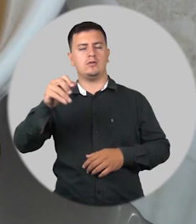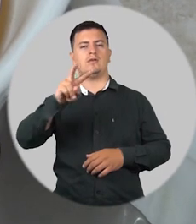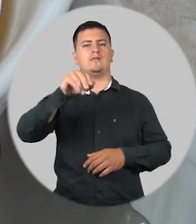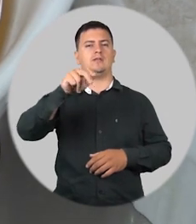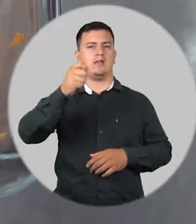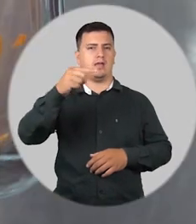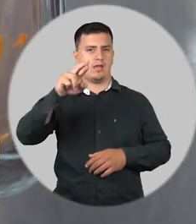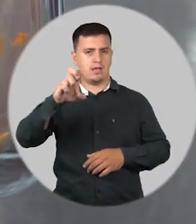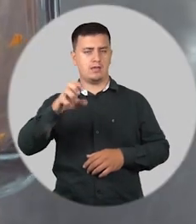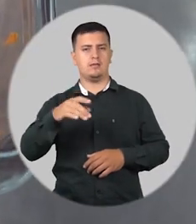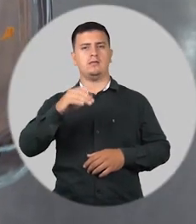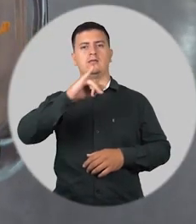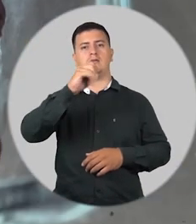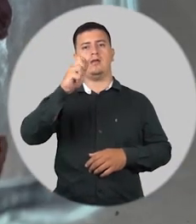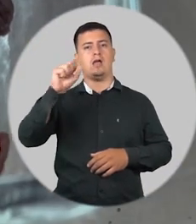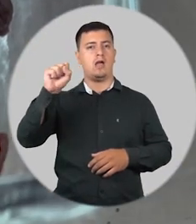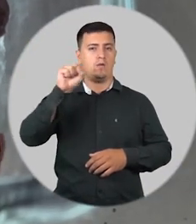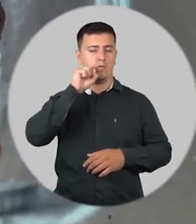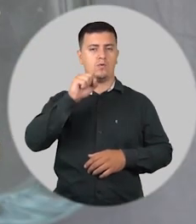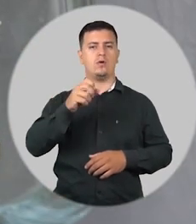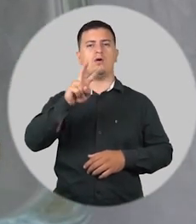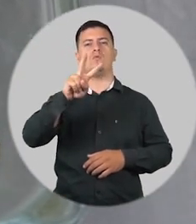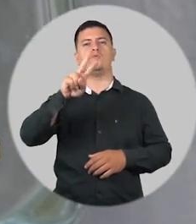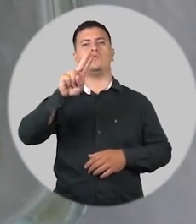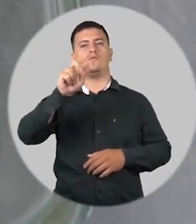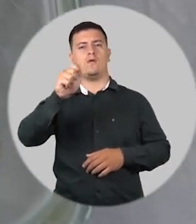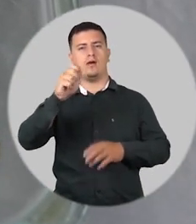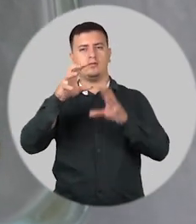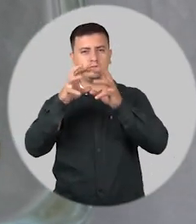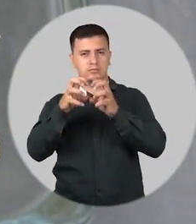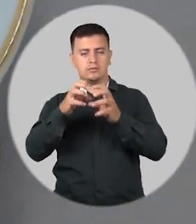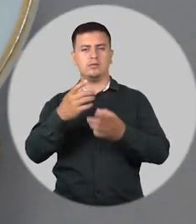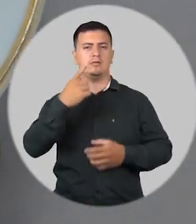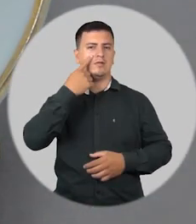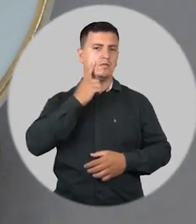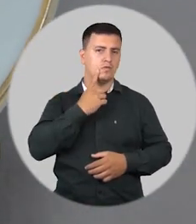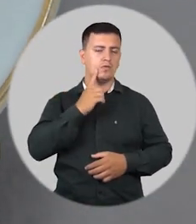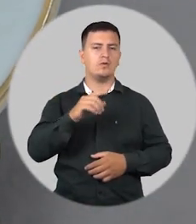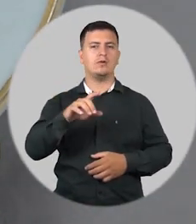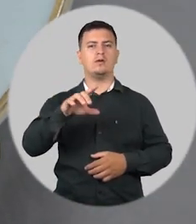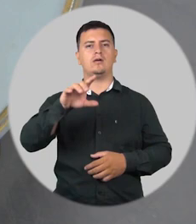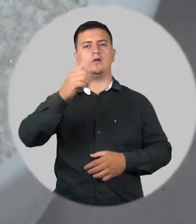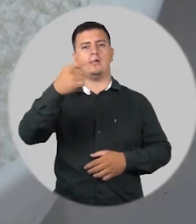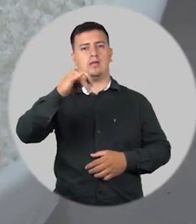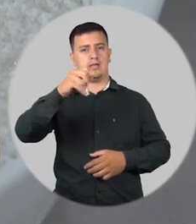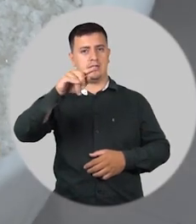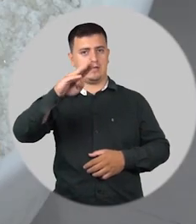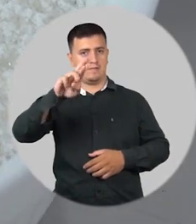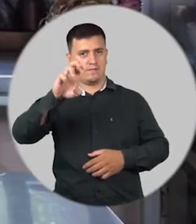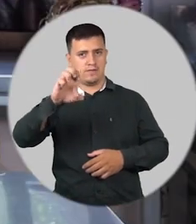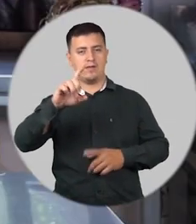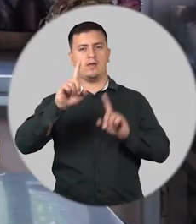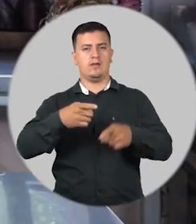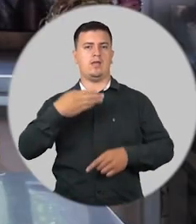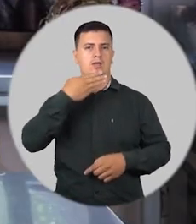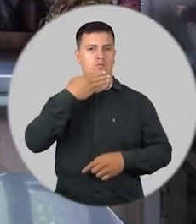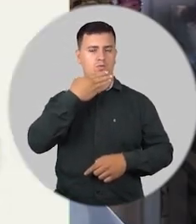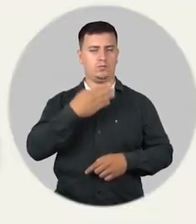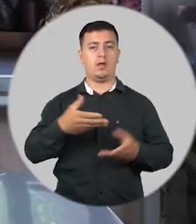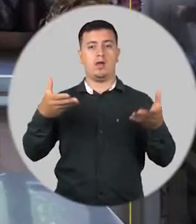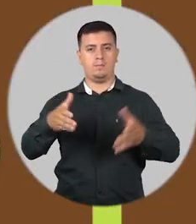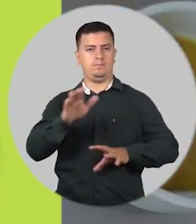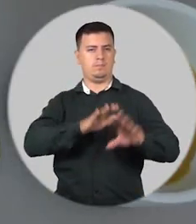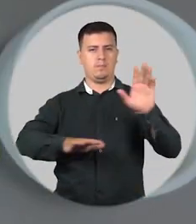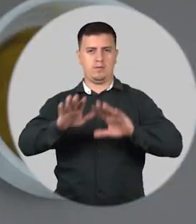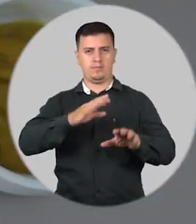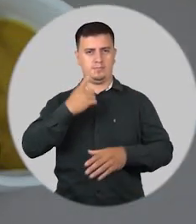vinagre, zanahoria, uvas pasas, cebolla, jengibre y azúcar. Y ahora vamos al